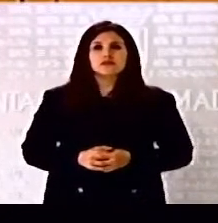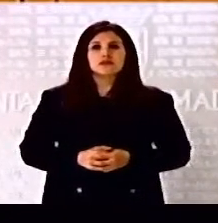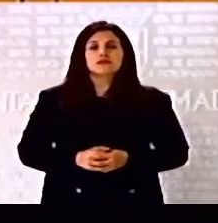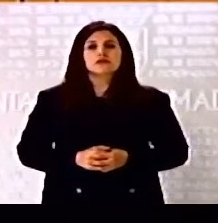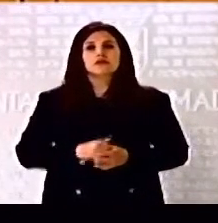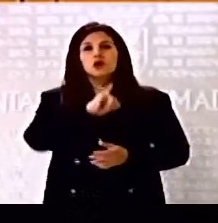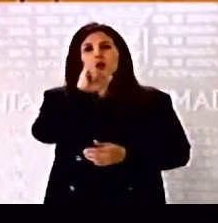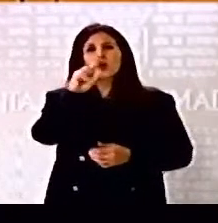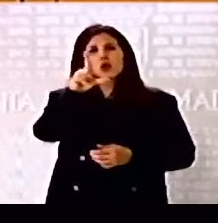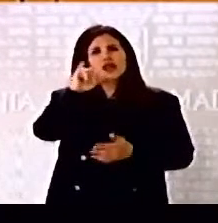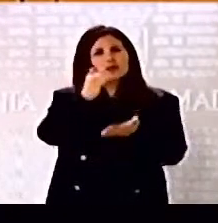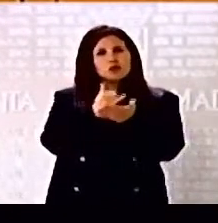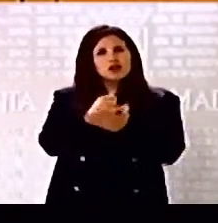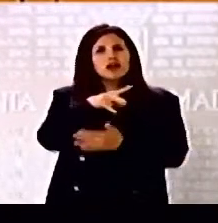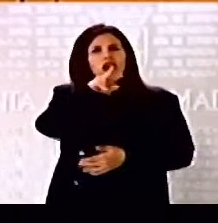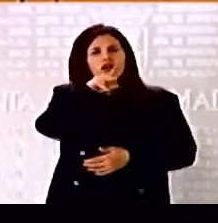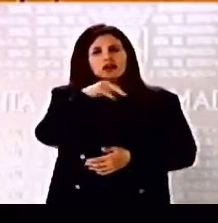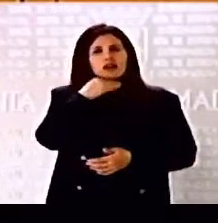¿Prueba ahora?